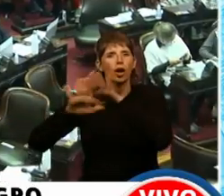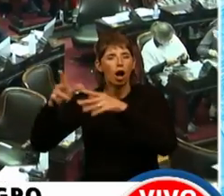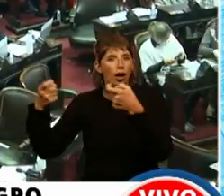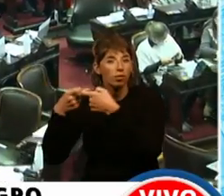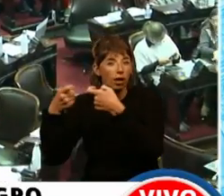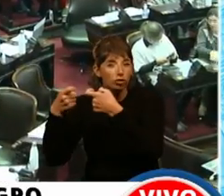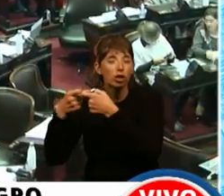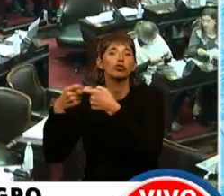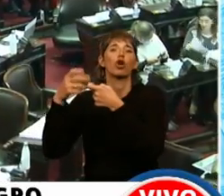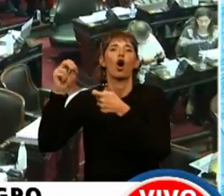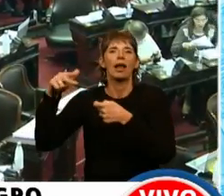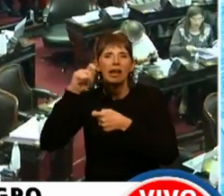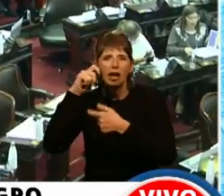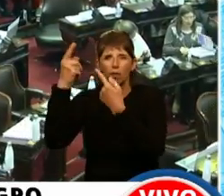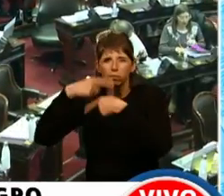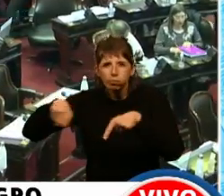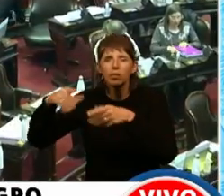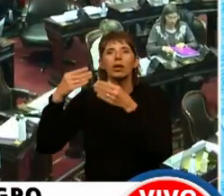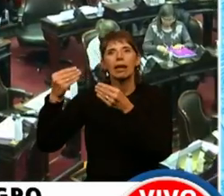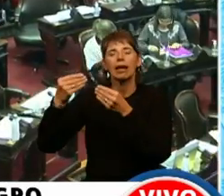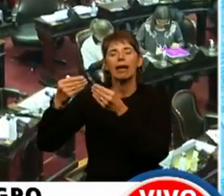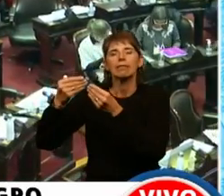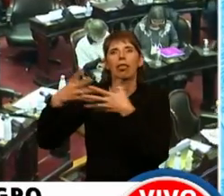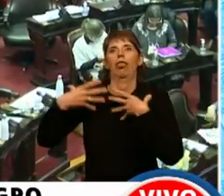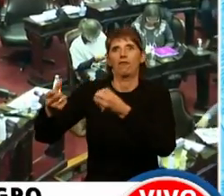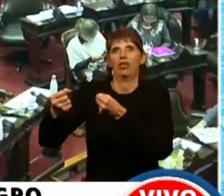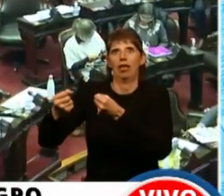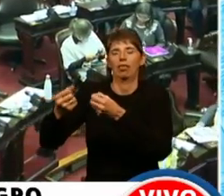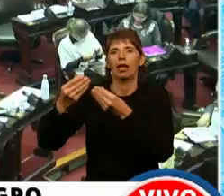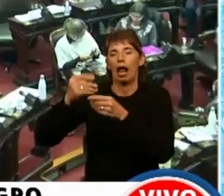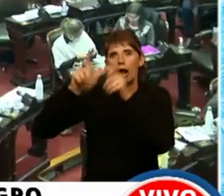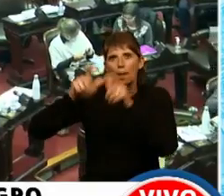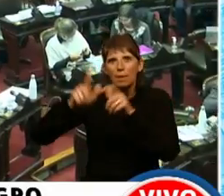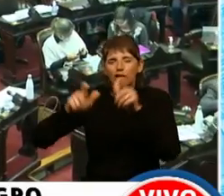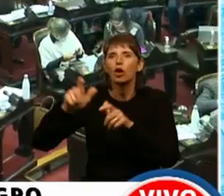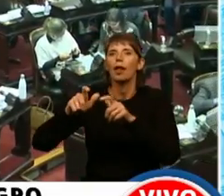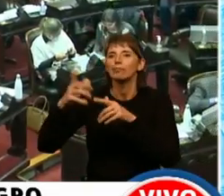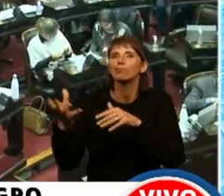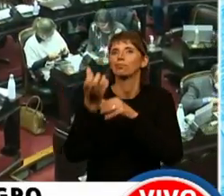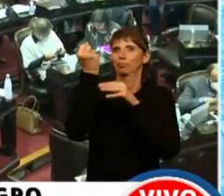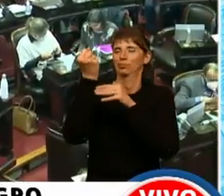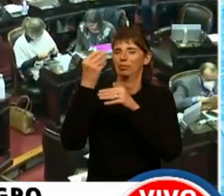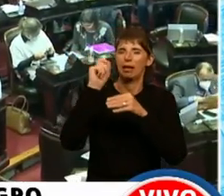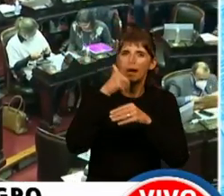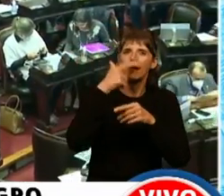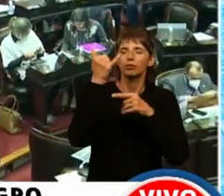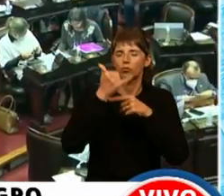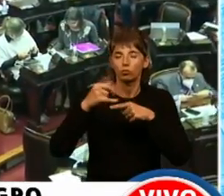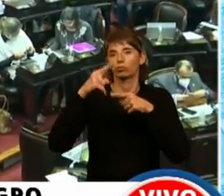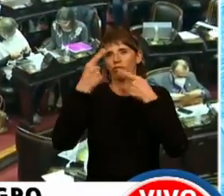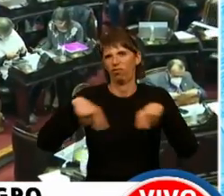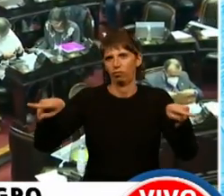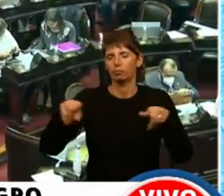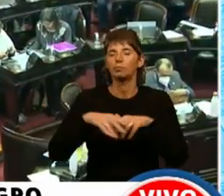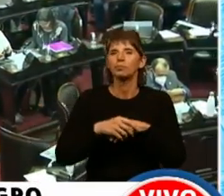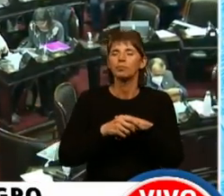defender derechos al acceso a los servicios públicos quiero señalar también el excelente trabajo técnico del equipo